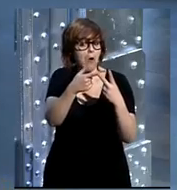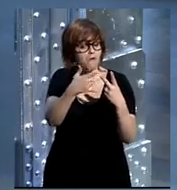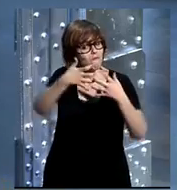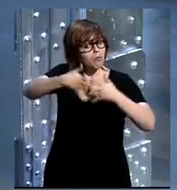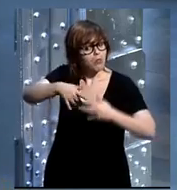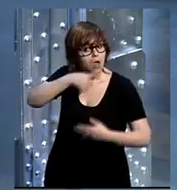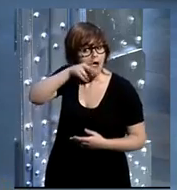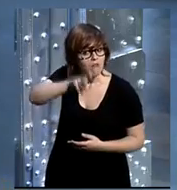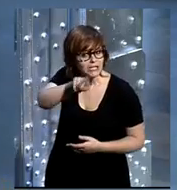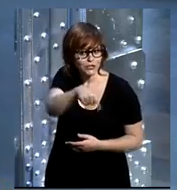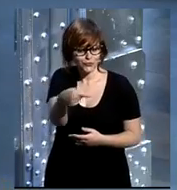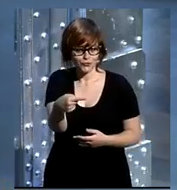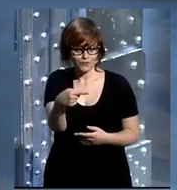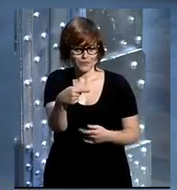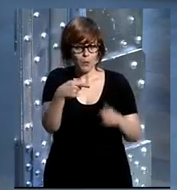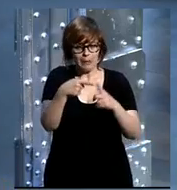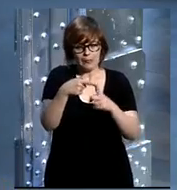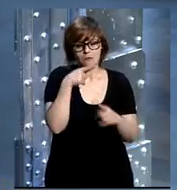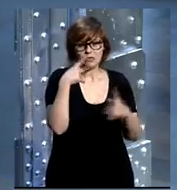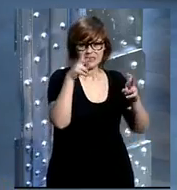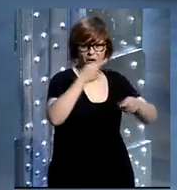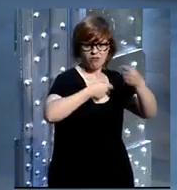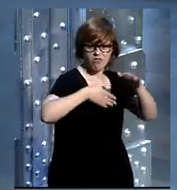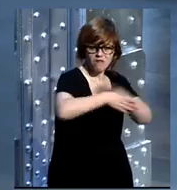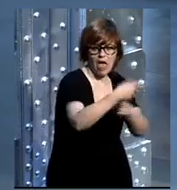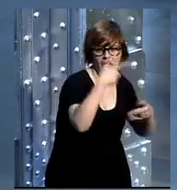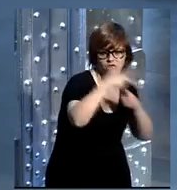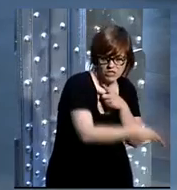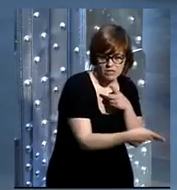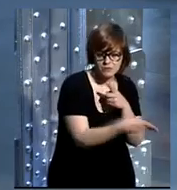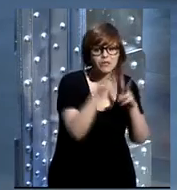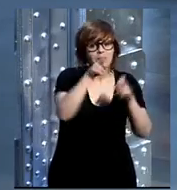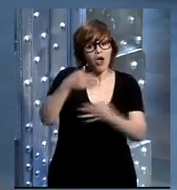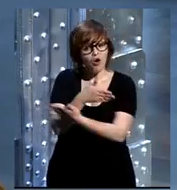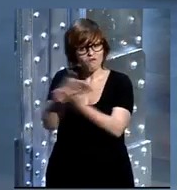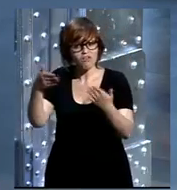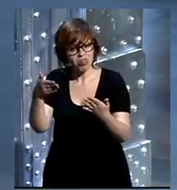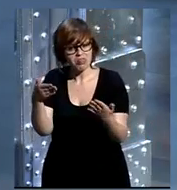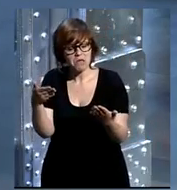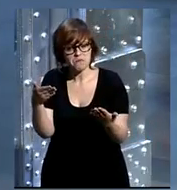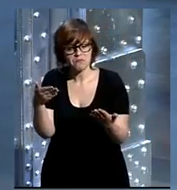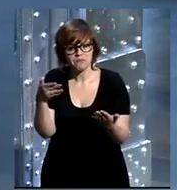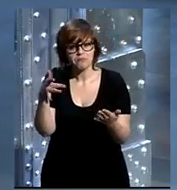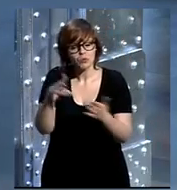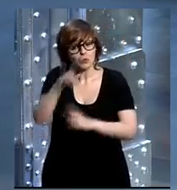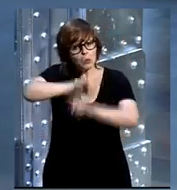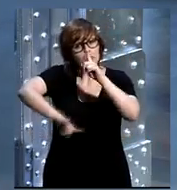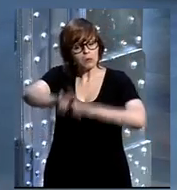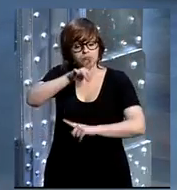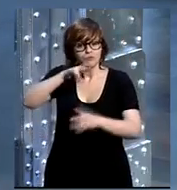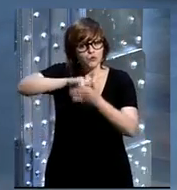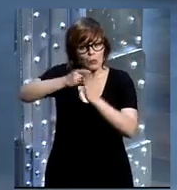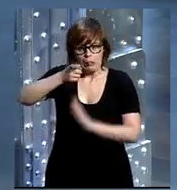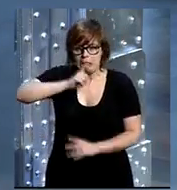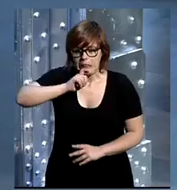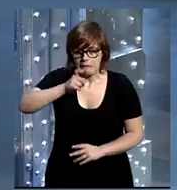el problema. En fin, uno de los problemas que hay es el de la confianza, y es un problema que tiene difícil solución, pero que